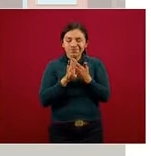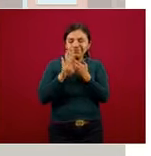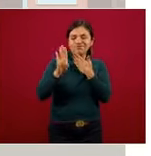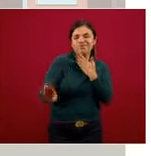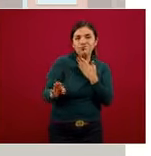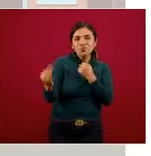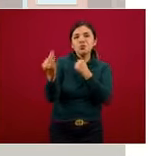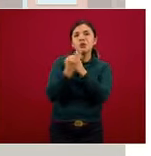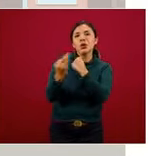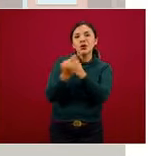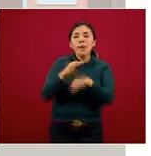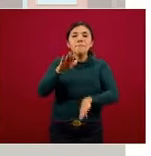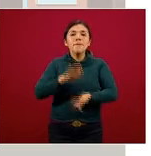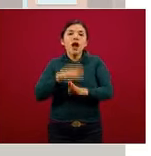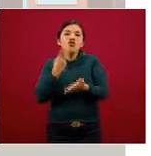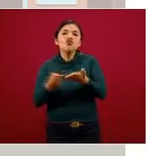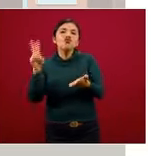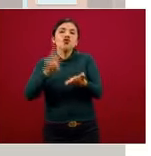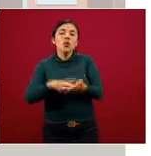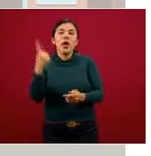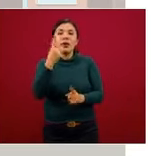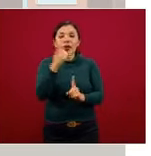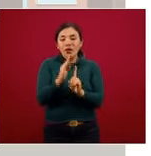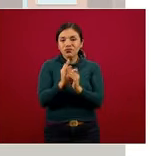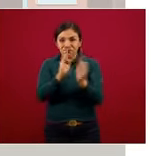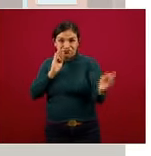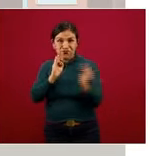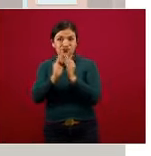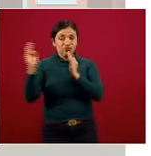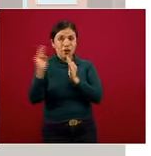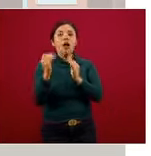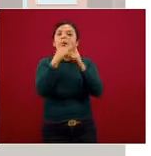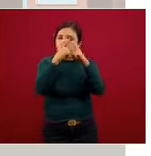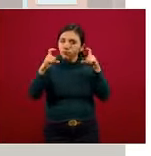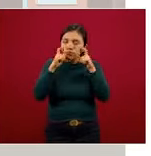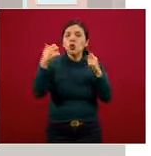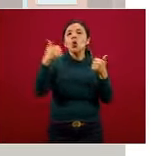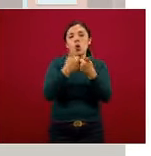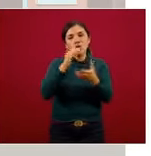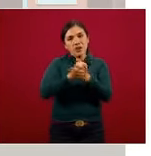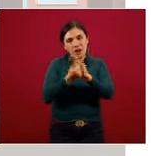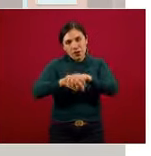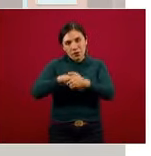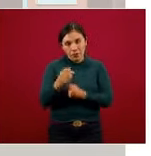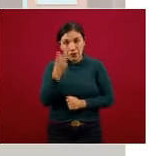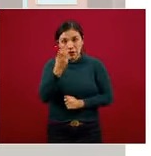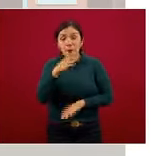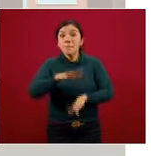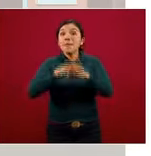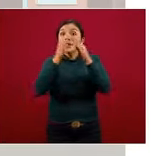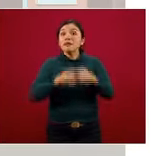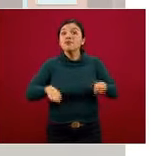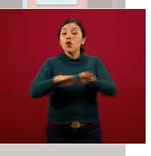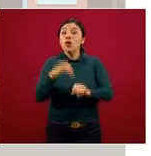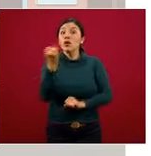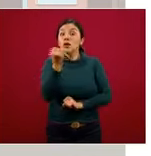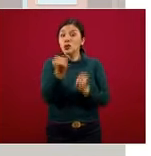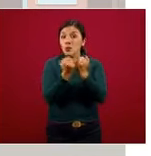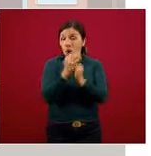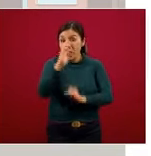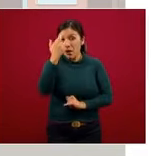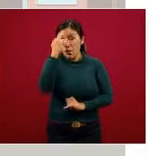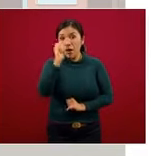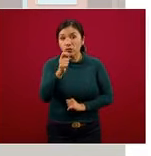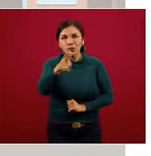barrera adicional, además de la sana distancia y el hecho de lavarnos las manos. La más importante también recordar